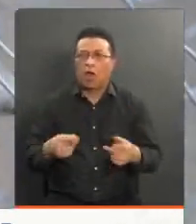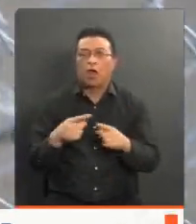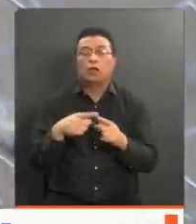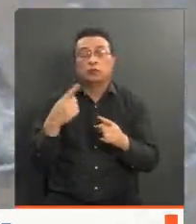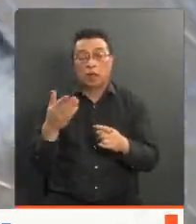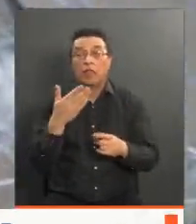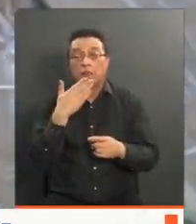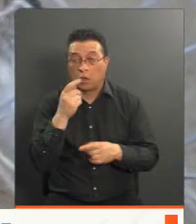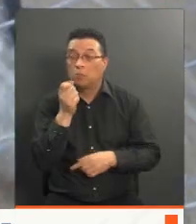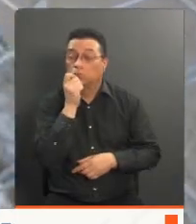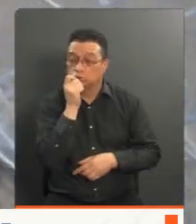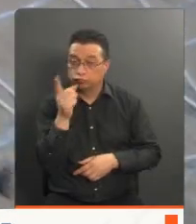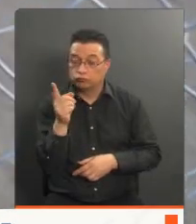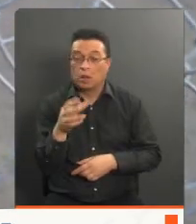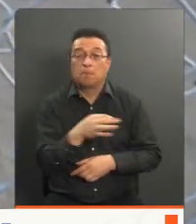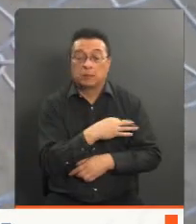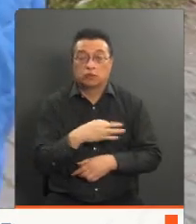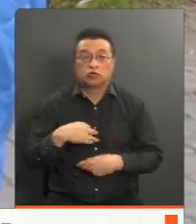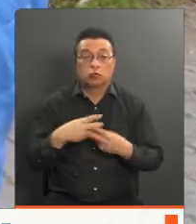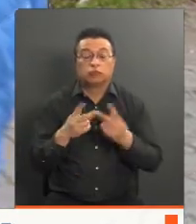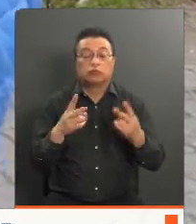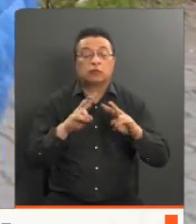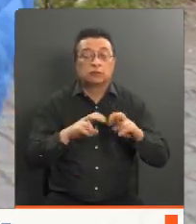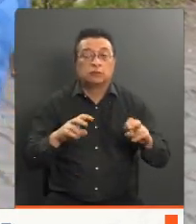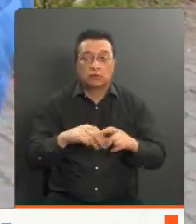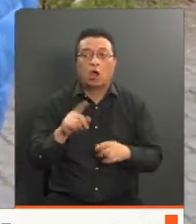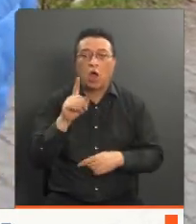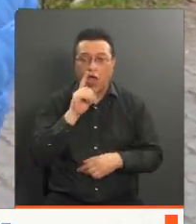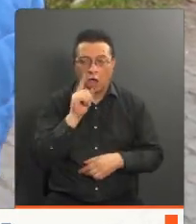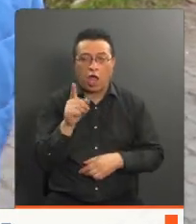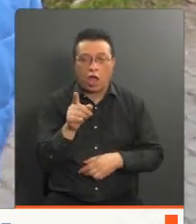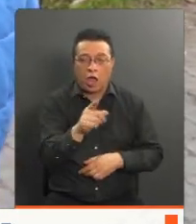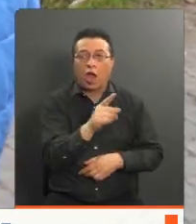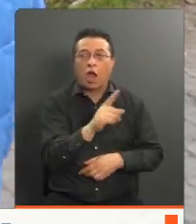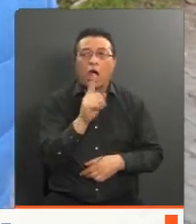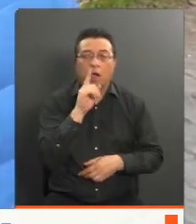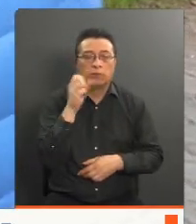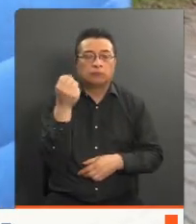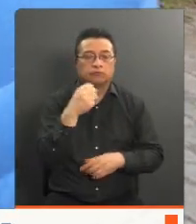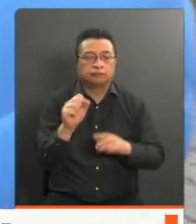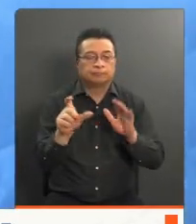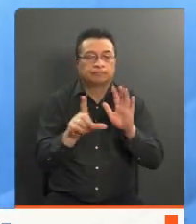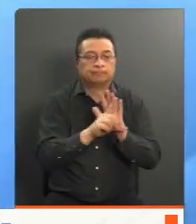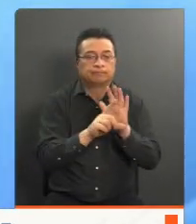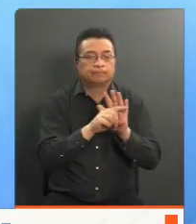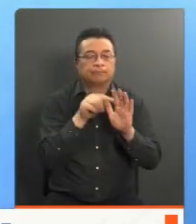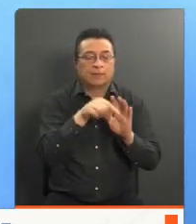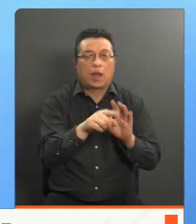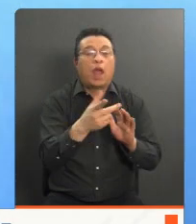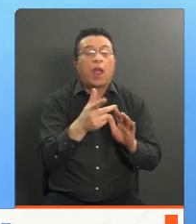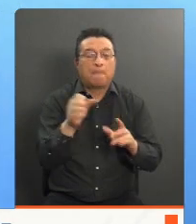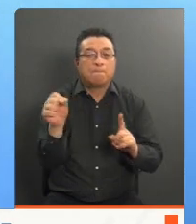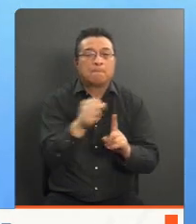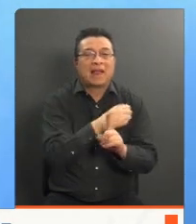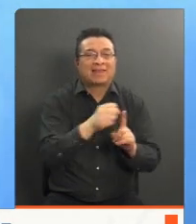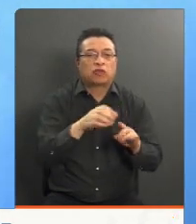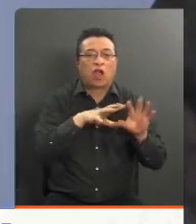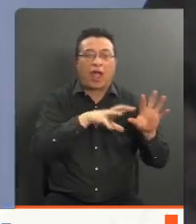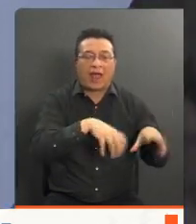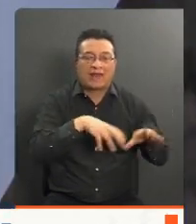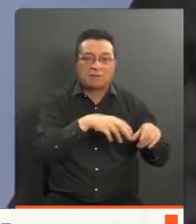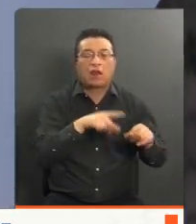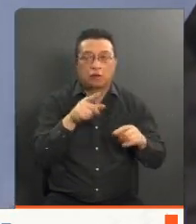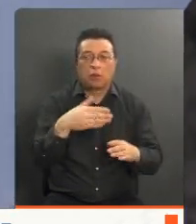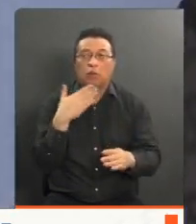denunció el ministerio público para que investigue la existencia del supuesto delito de maltrato animal una solicitud similar envió a la fiscalía